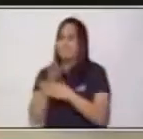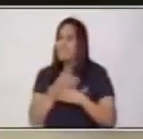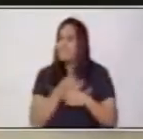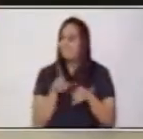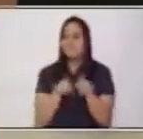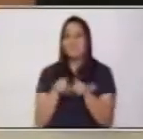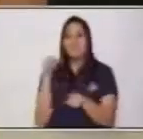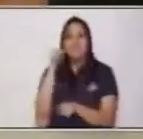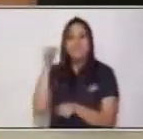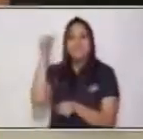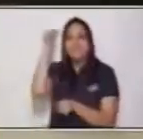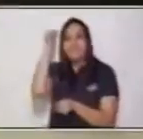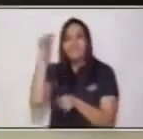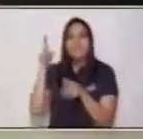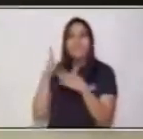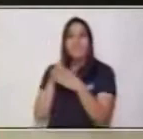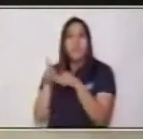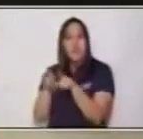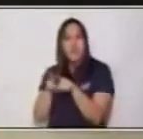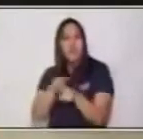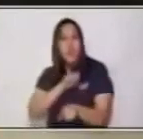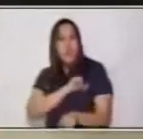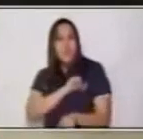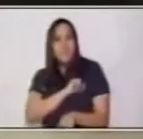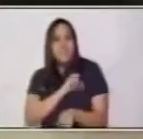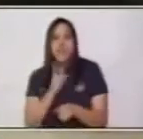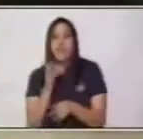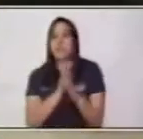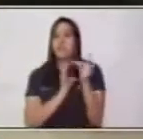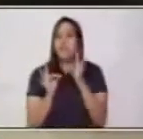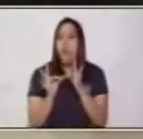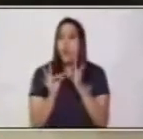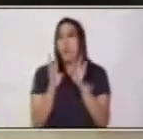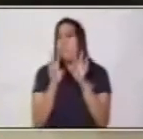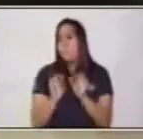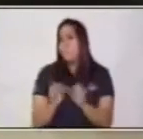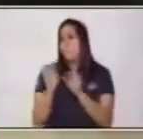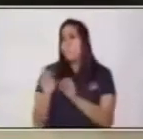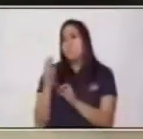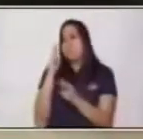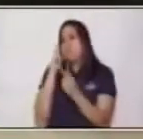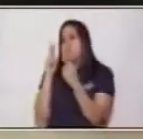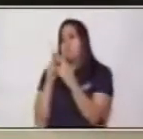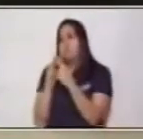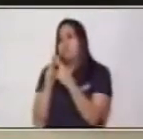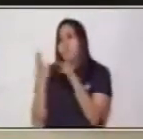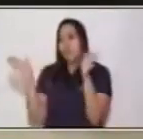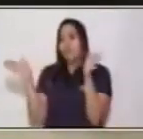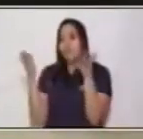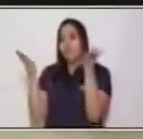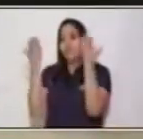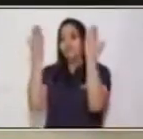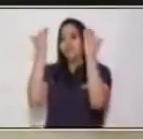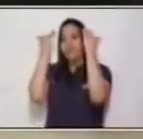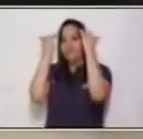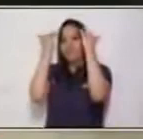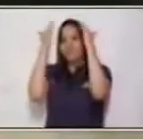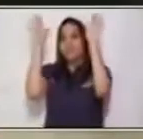adulto, con tus compañeros, con personas que conozcas para incrementar tu